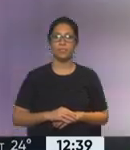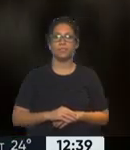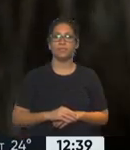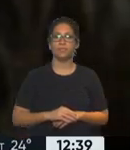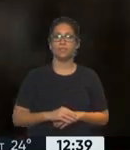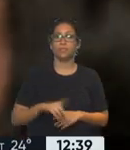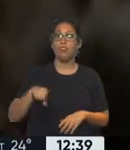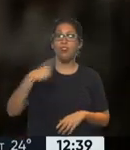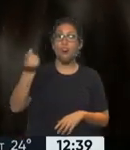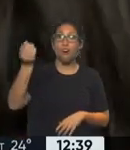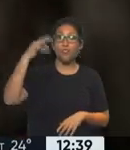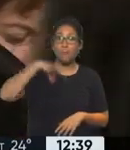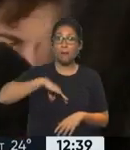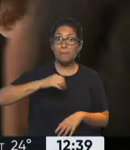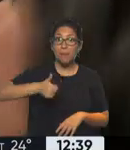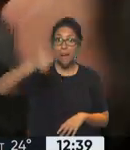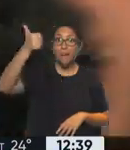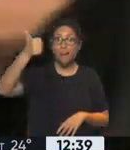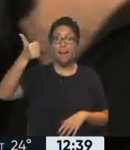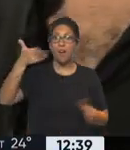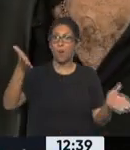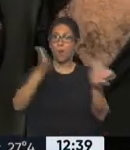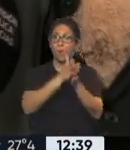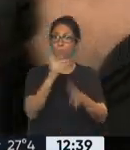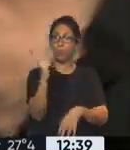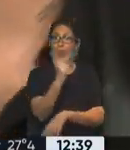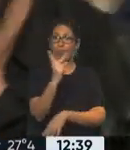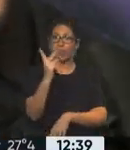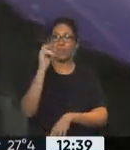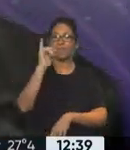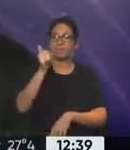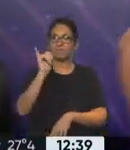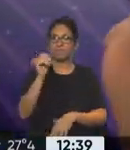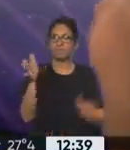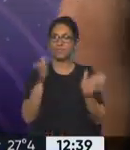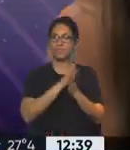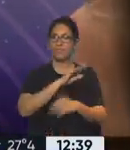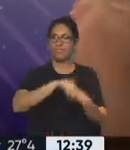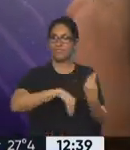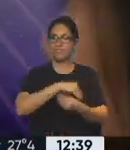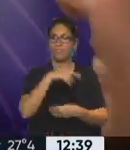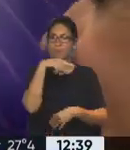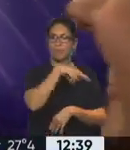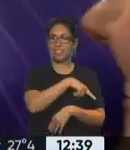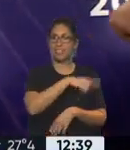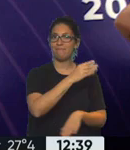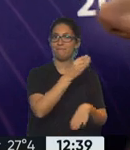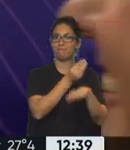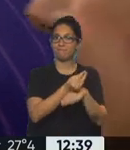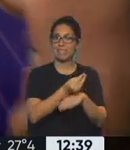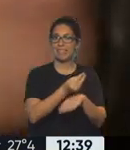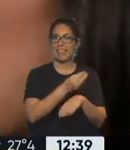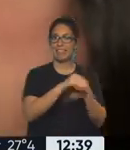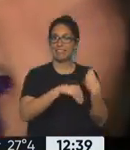Otro premio Gardel, ¿cómo están? Y compañía ahora. Sí, acá acompañado de mi familia, porque ella viene en representación de toda la